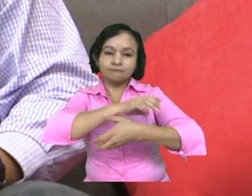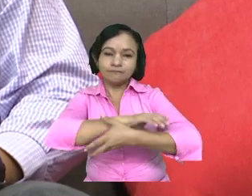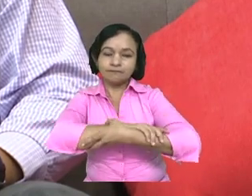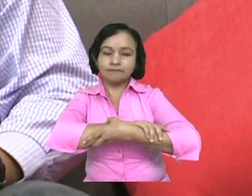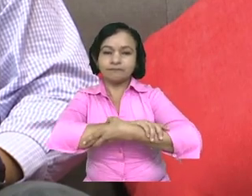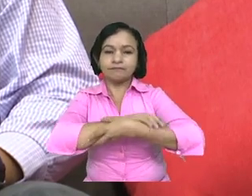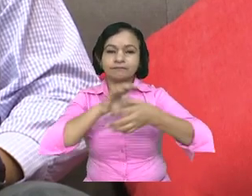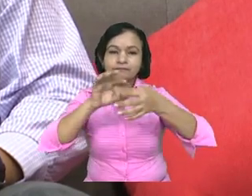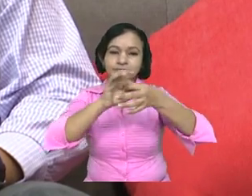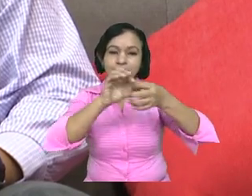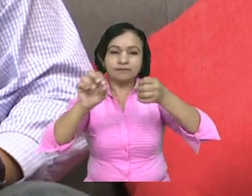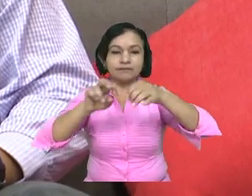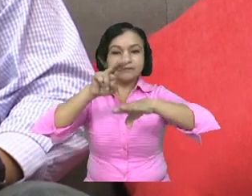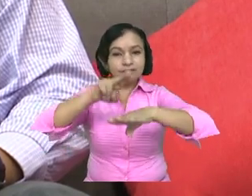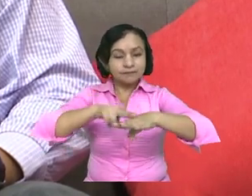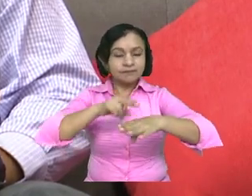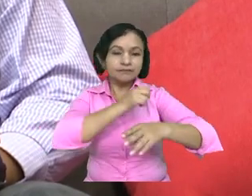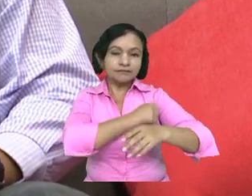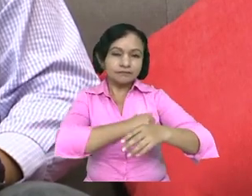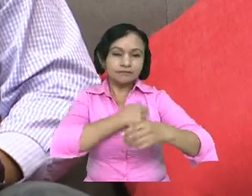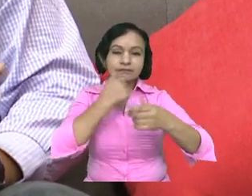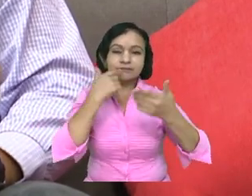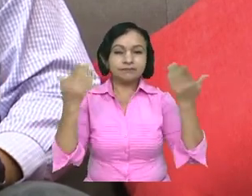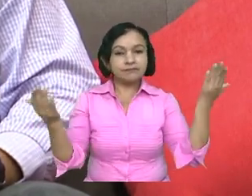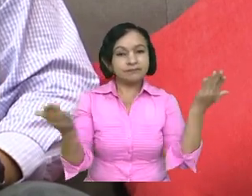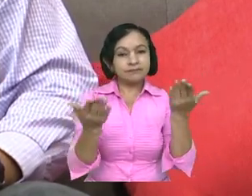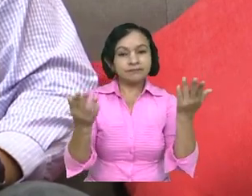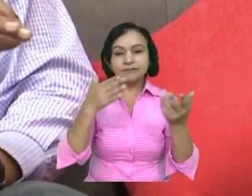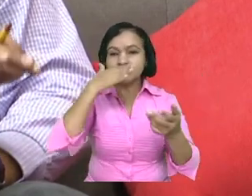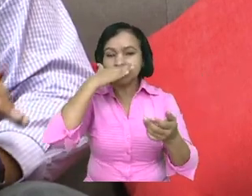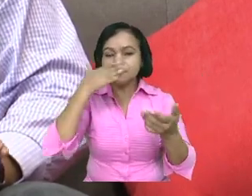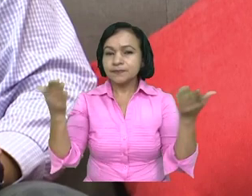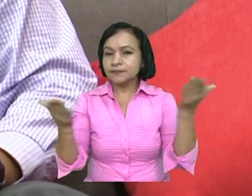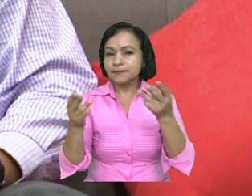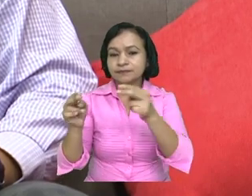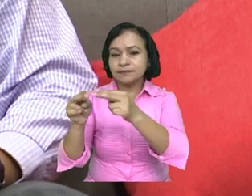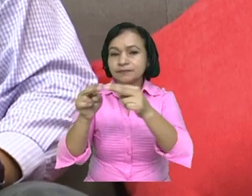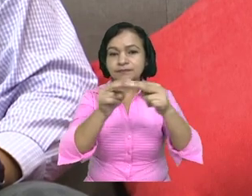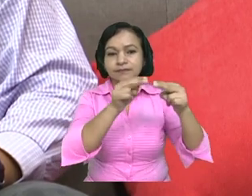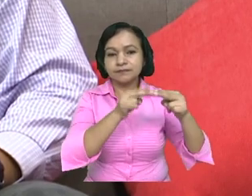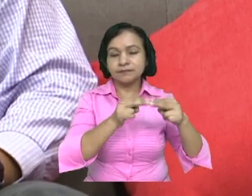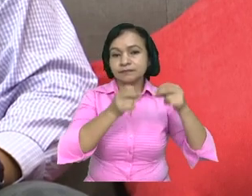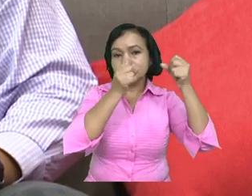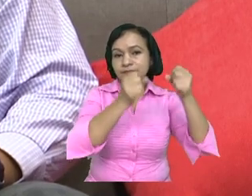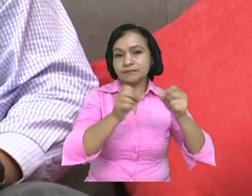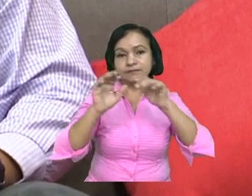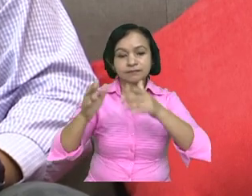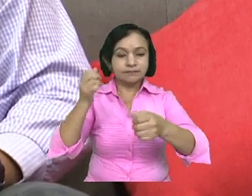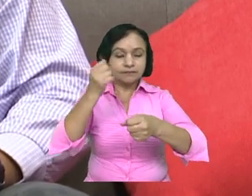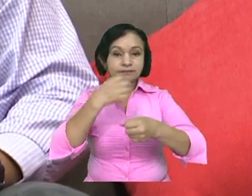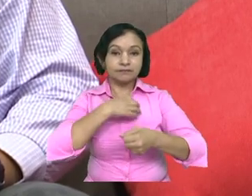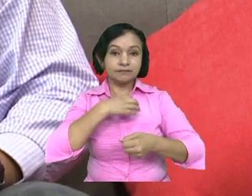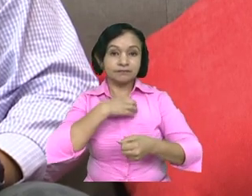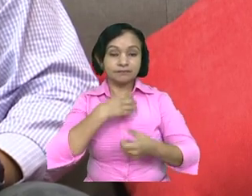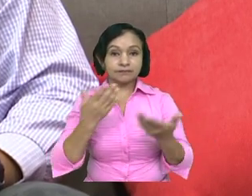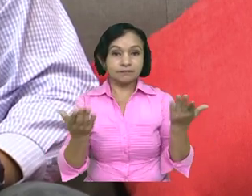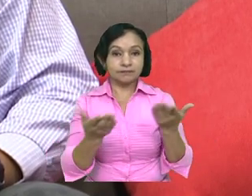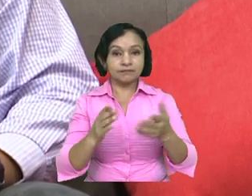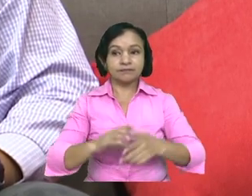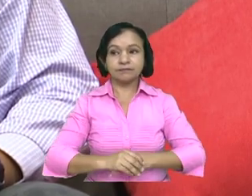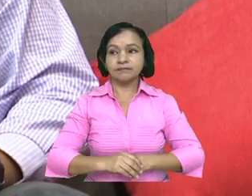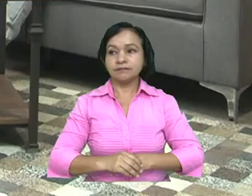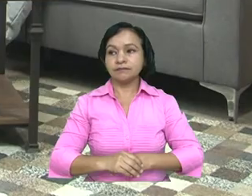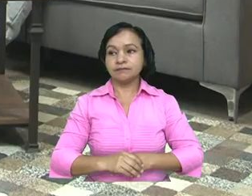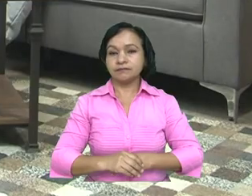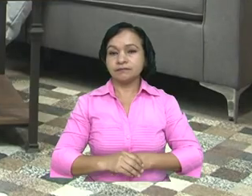cómo se articula con la familia, en la comunidad y en lo particular con cada uno de las y los protagonistas. Sí, por eso decía que